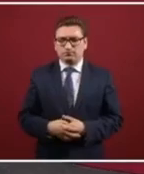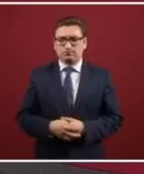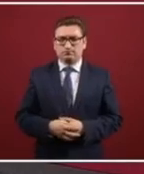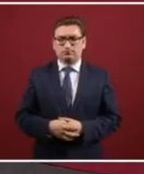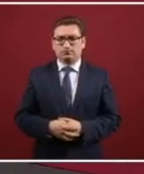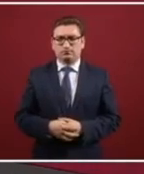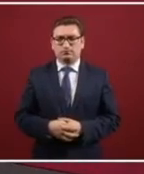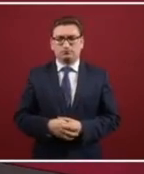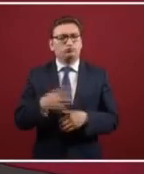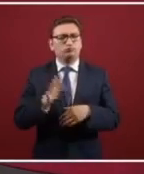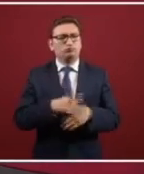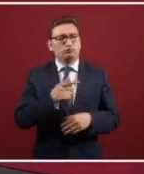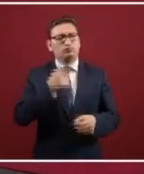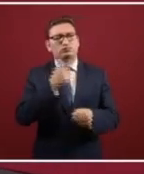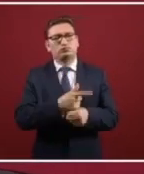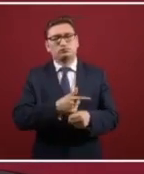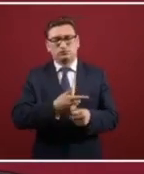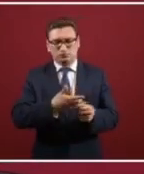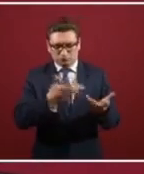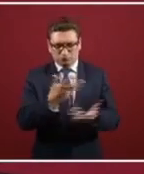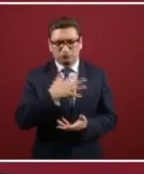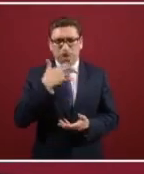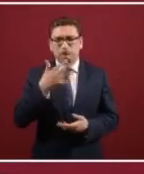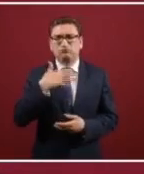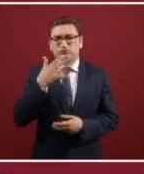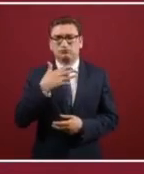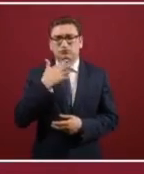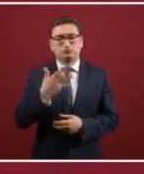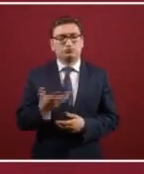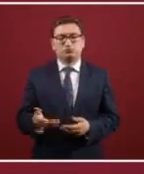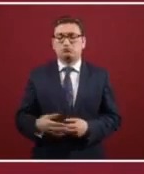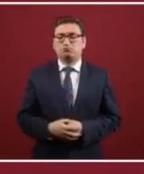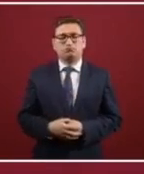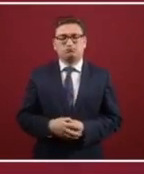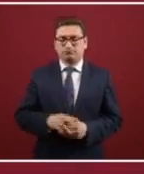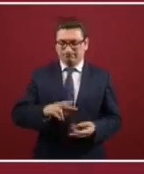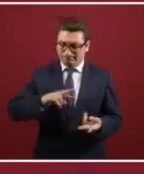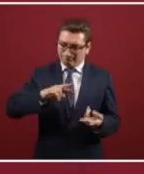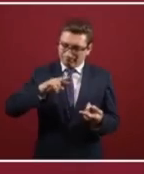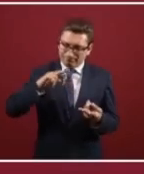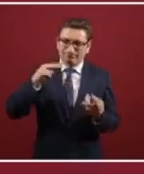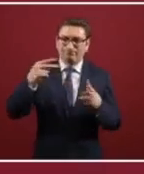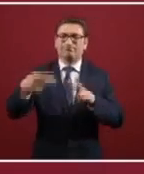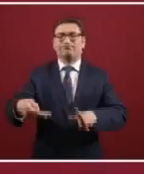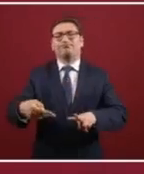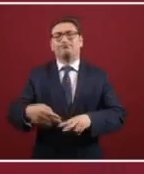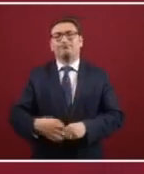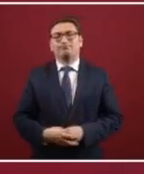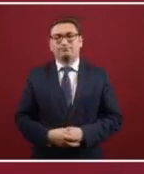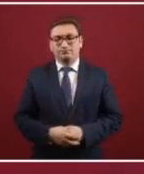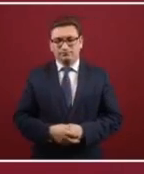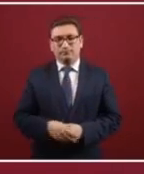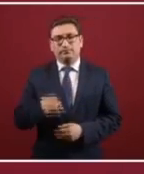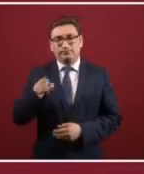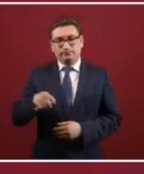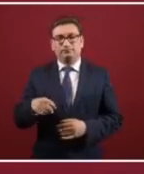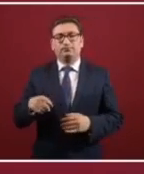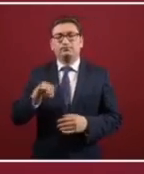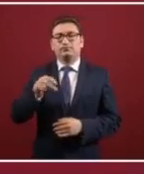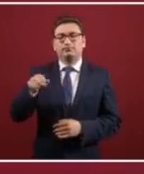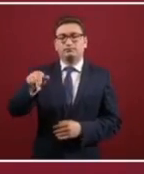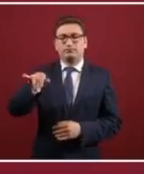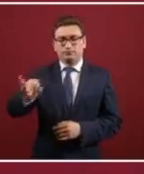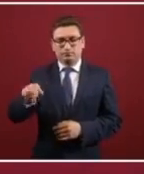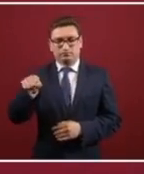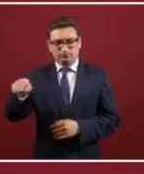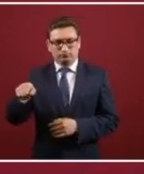de actos de corrupción, al contrario. Respecto a la inconformidad que elementos de la Policía Federal